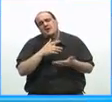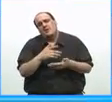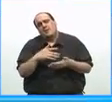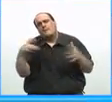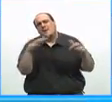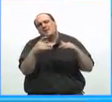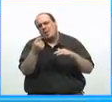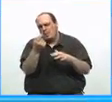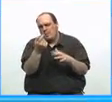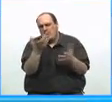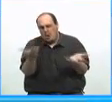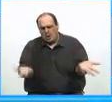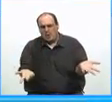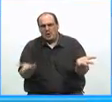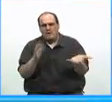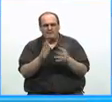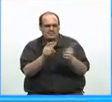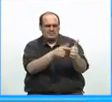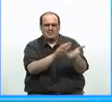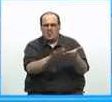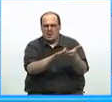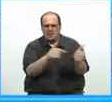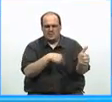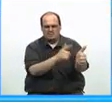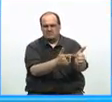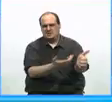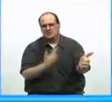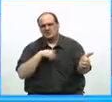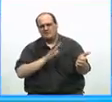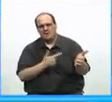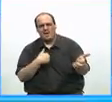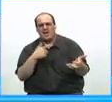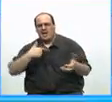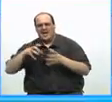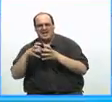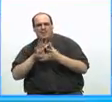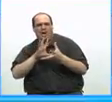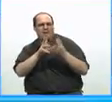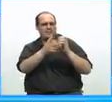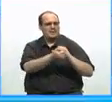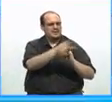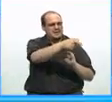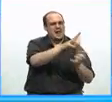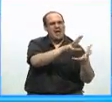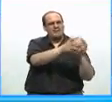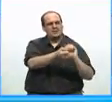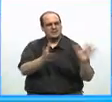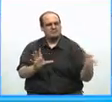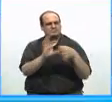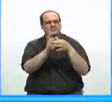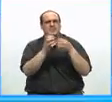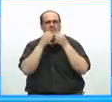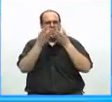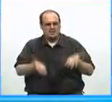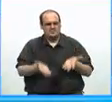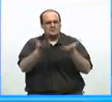quisieramos tenerlo a él para para adaptarnos nosotros también a tenerlo y a buscarlo y a encontrarlo y y bueno todo eso